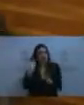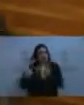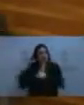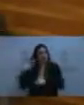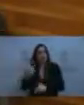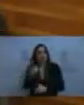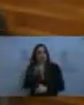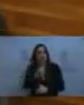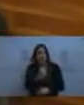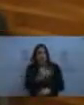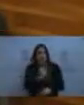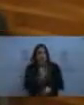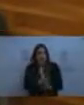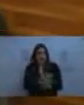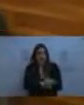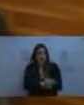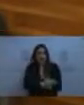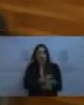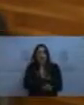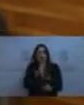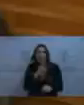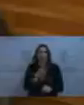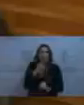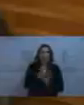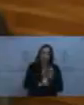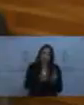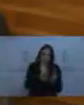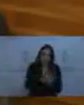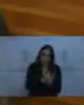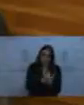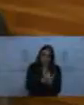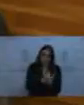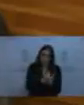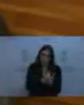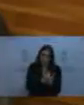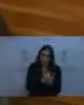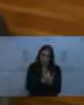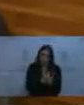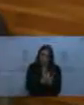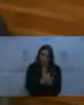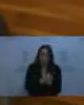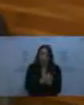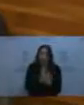primera intervención y lo que sí le repito ahora es que los primeros existe